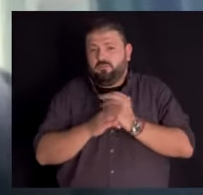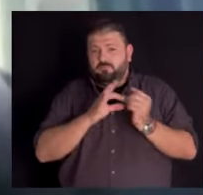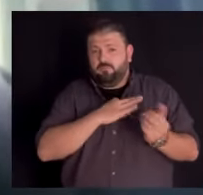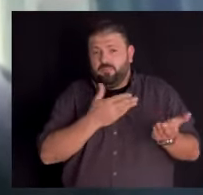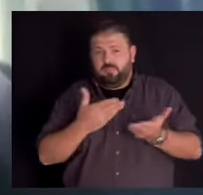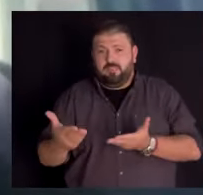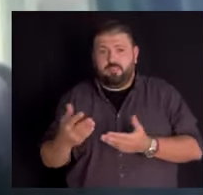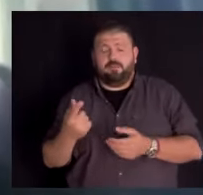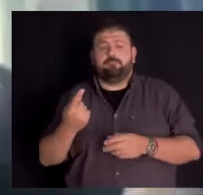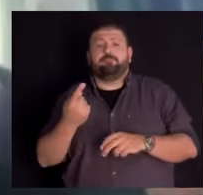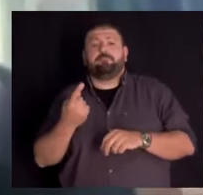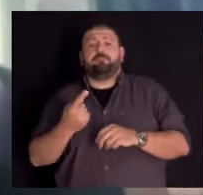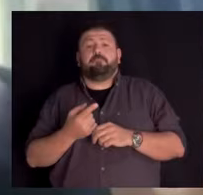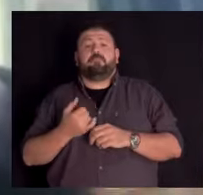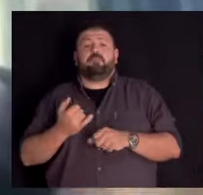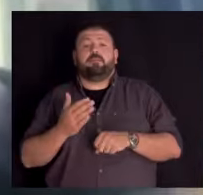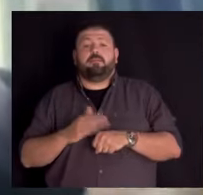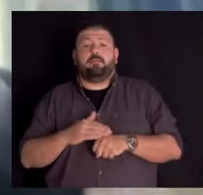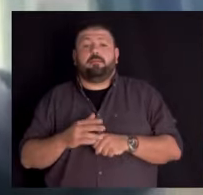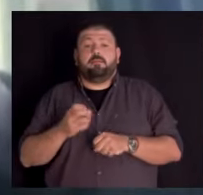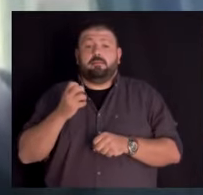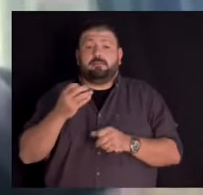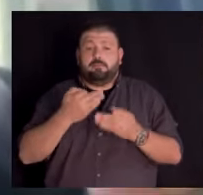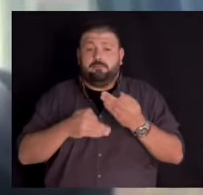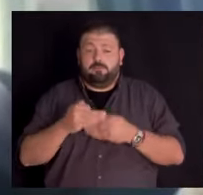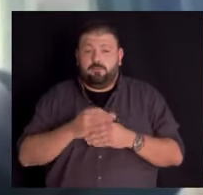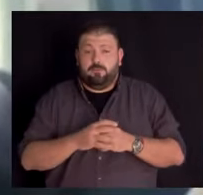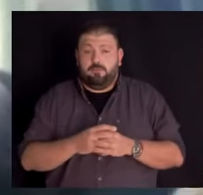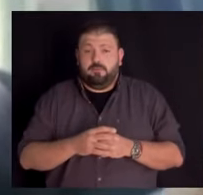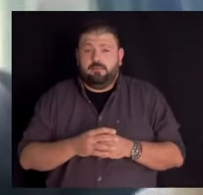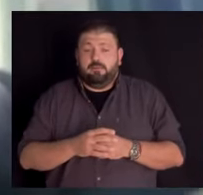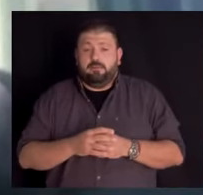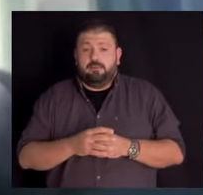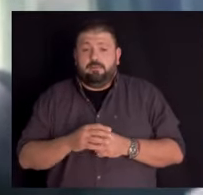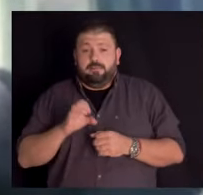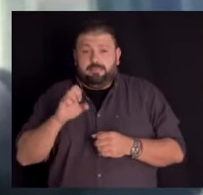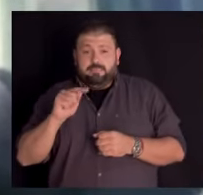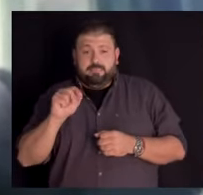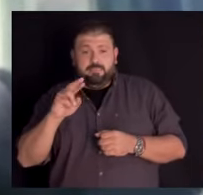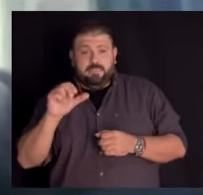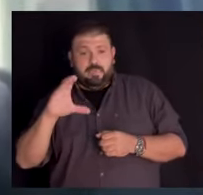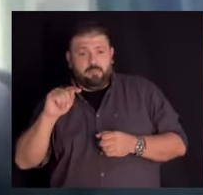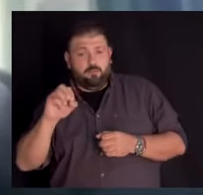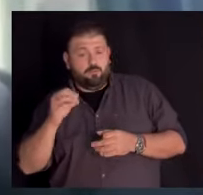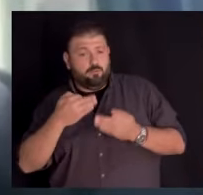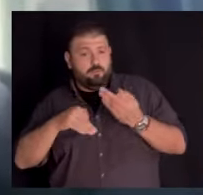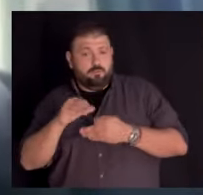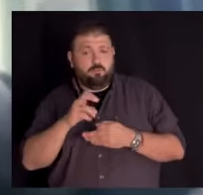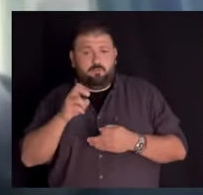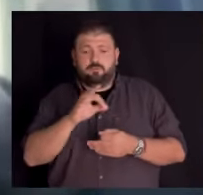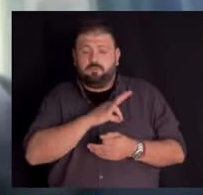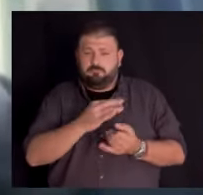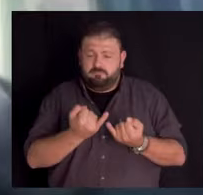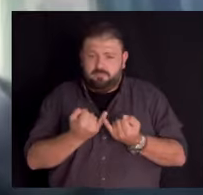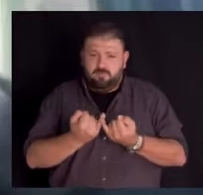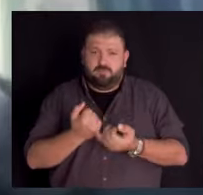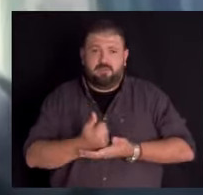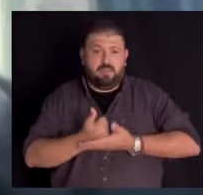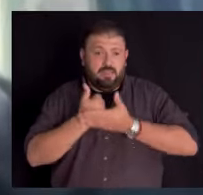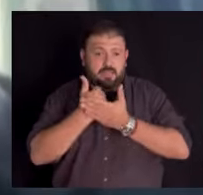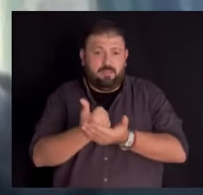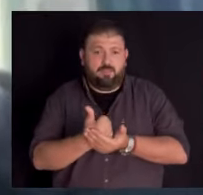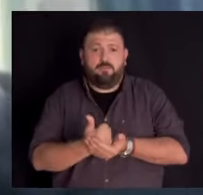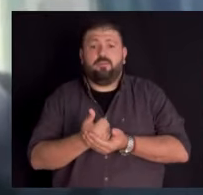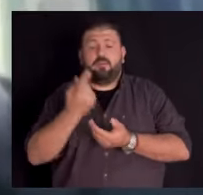¿Qué más? El extracto de regaliz también nos ayuda mucho a la cuestión de los ácidos biliares